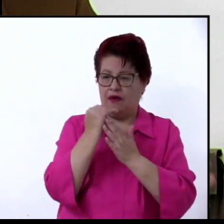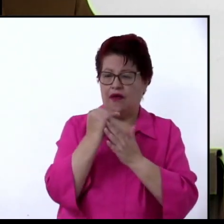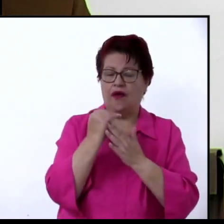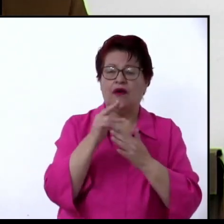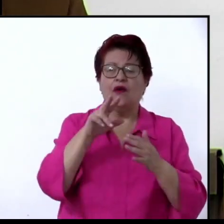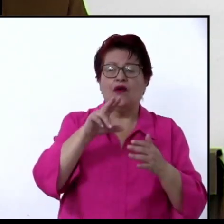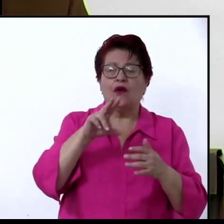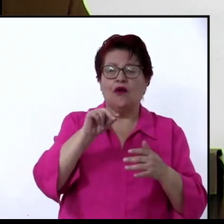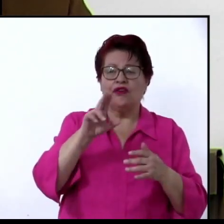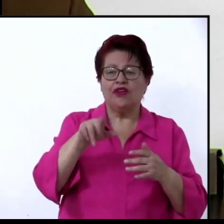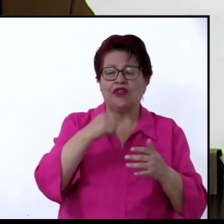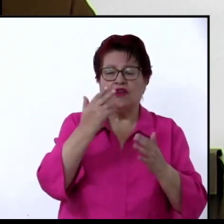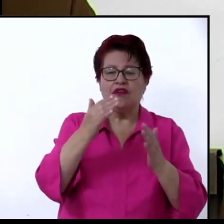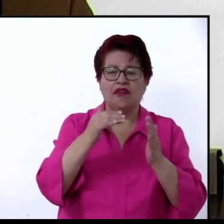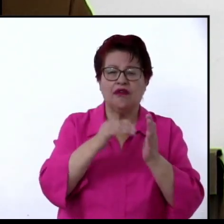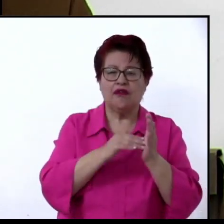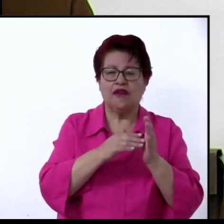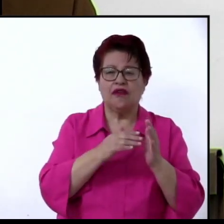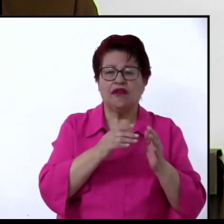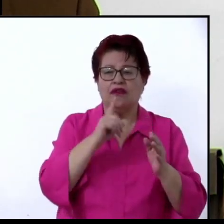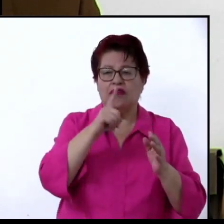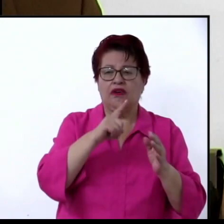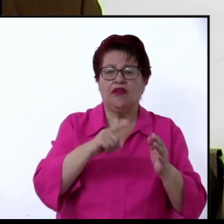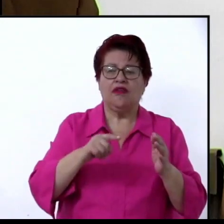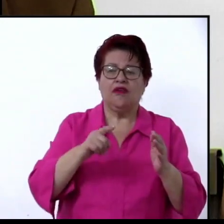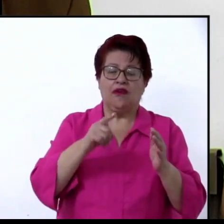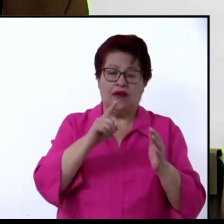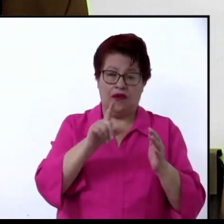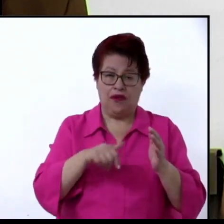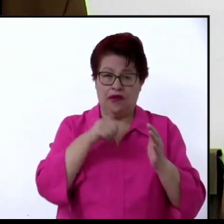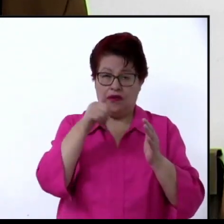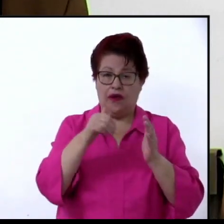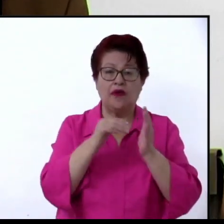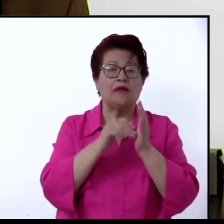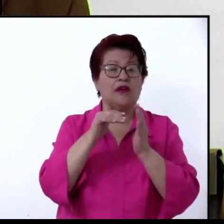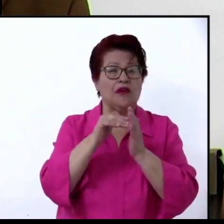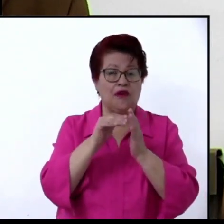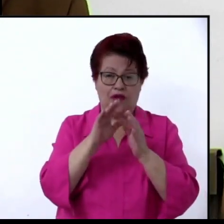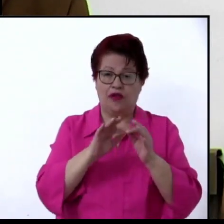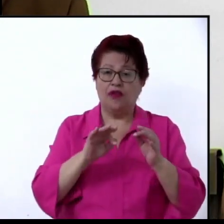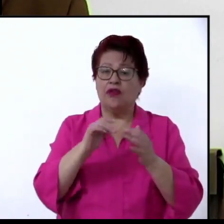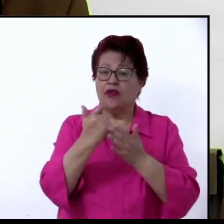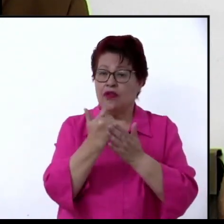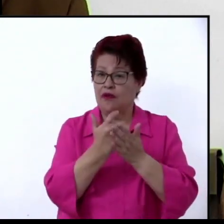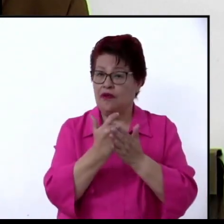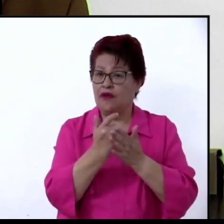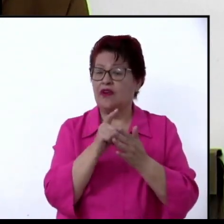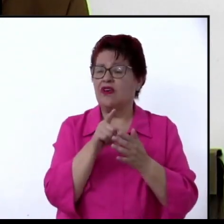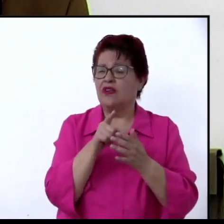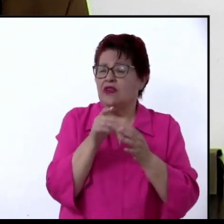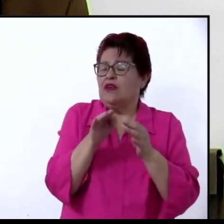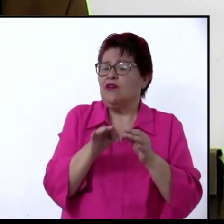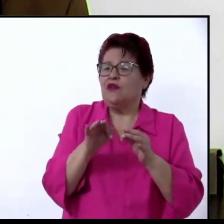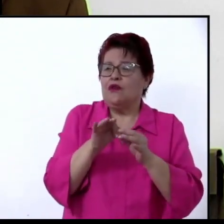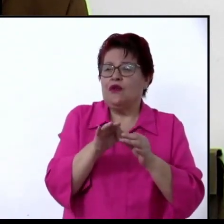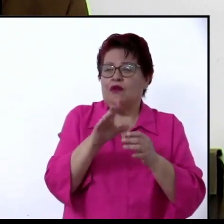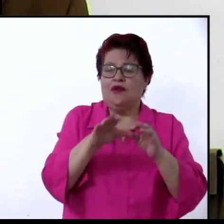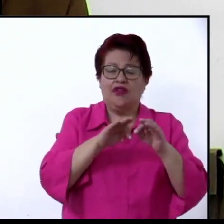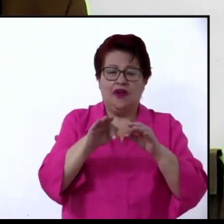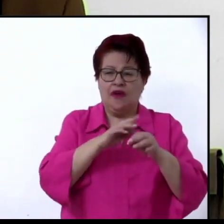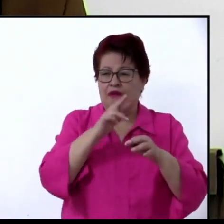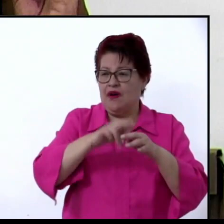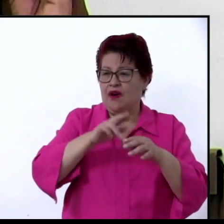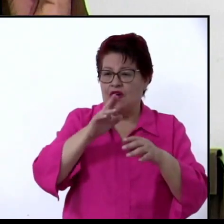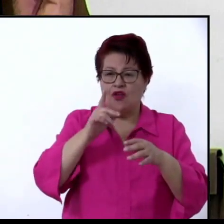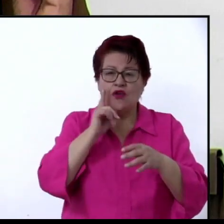a 87.106 millones de pesos. Esta parte es muy importante porque tiene que ver con las empleadoras, tiene